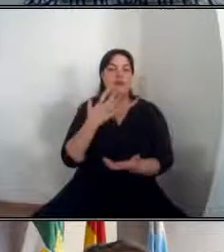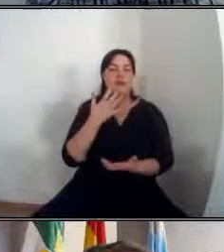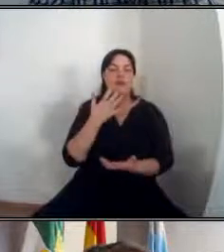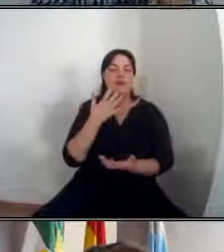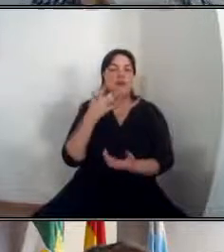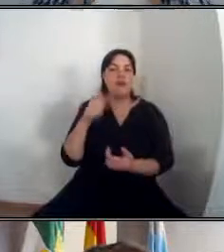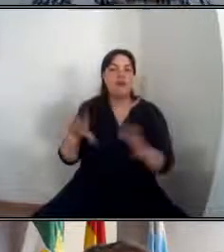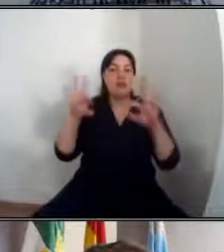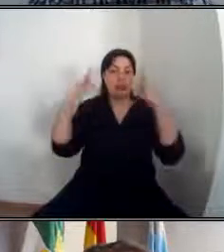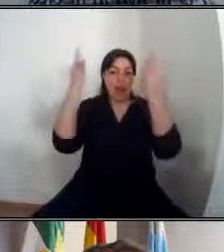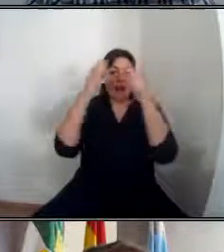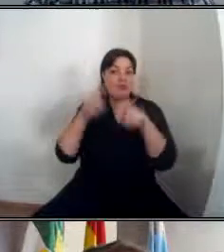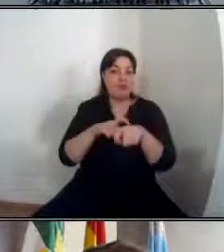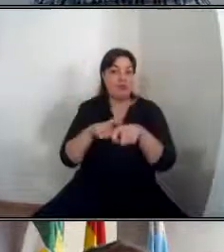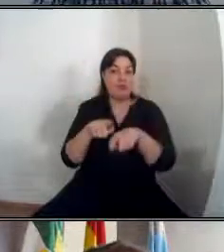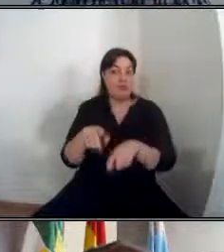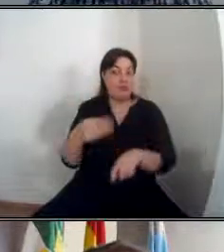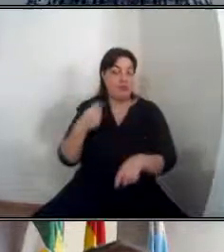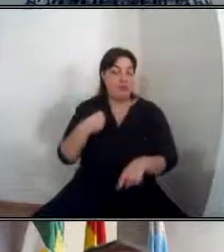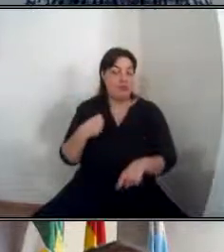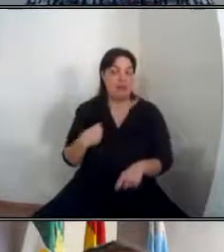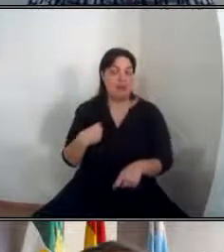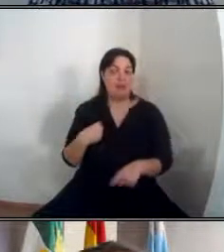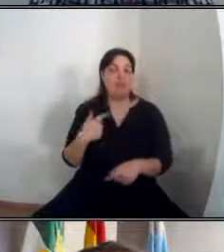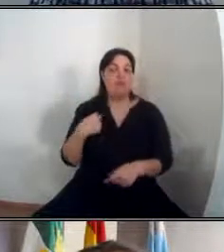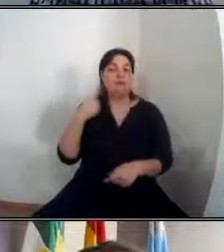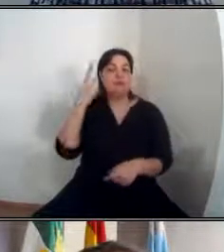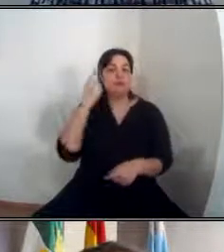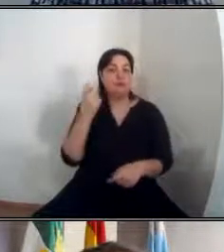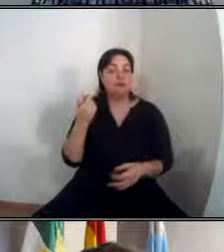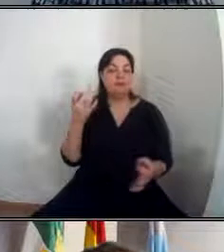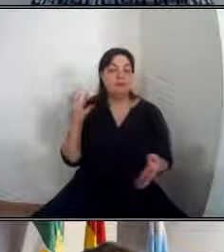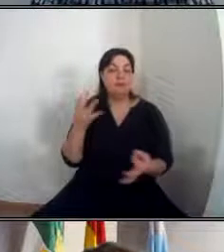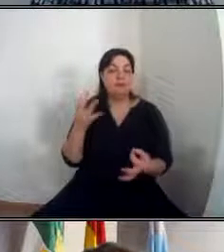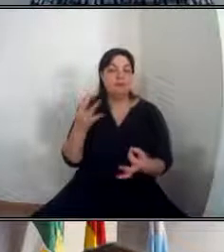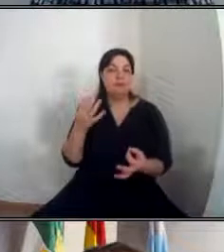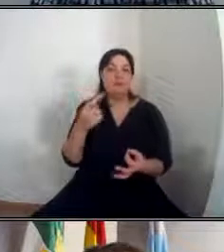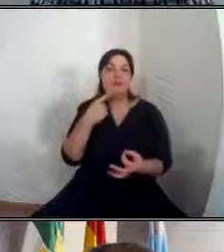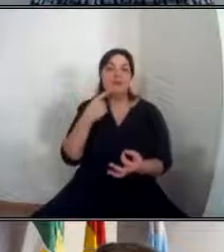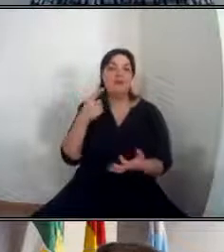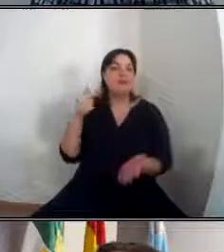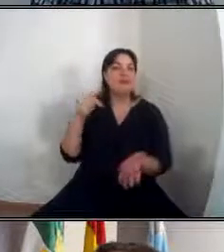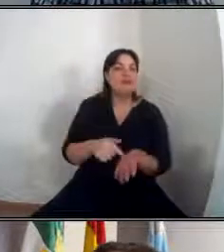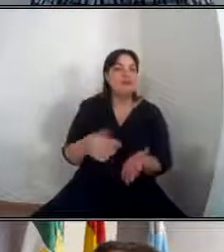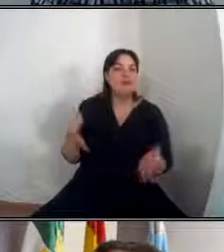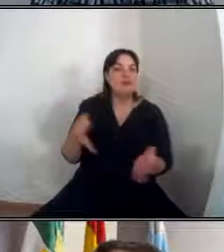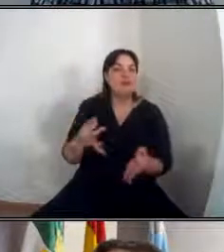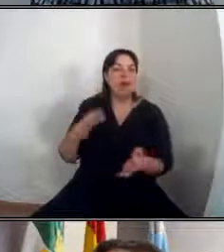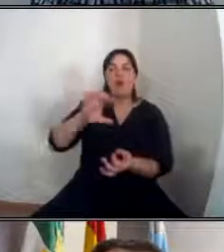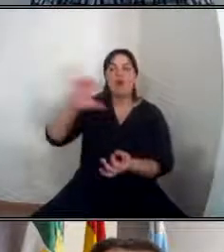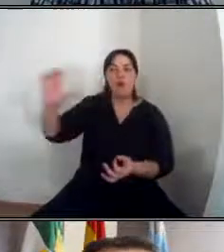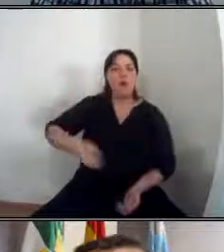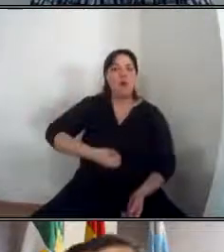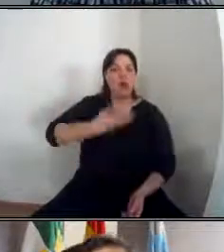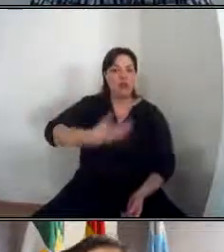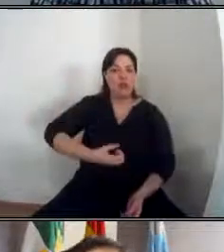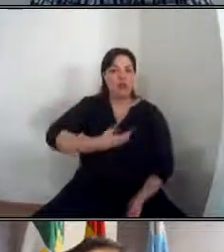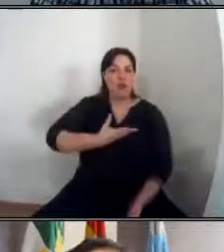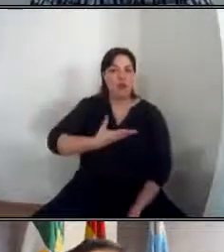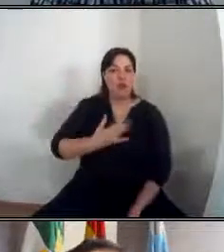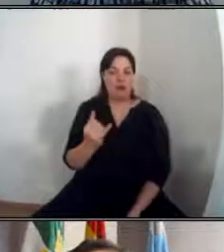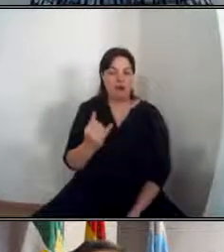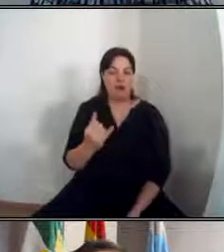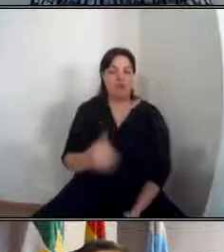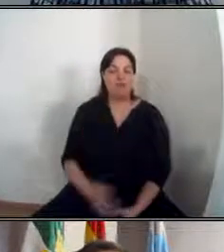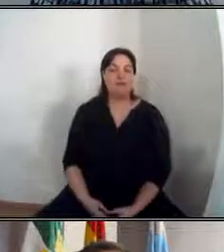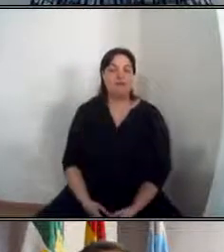de seminarios que yo creo que vienen a incidir claramente en nuestra vocación europeísta, ¿no? Yo quiero